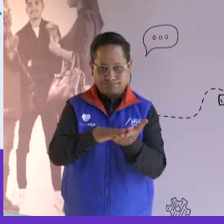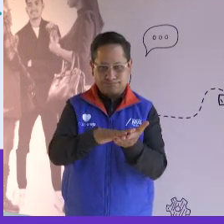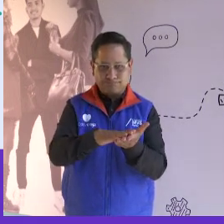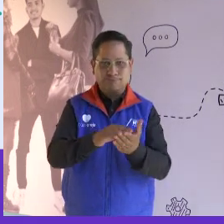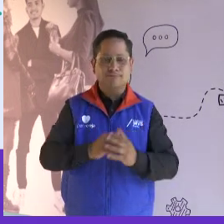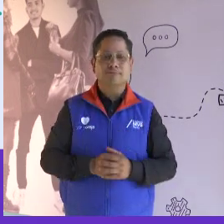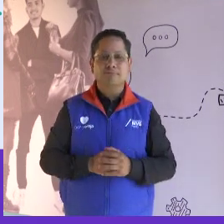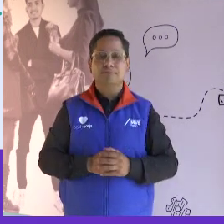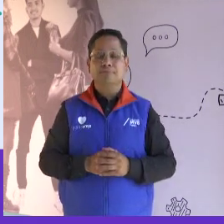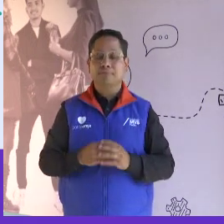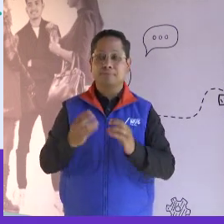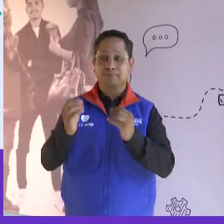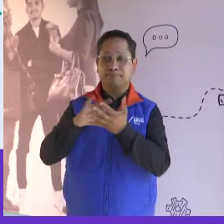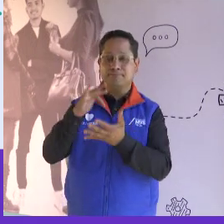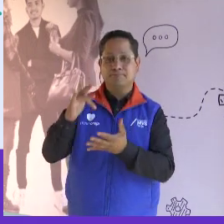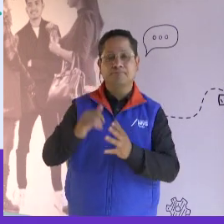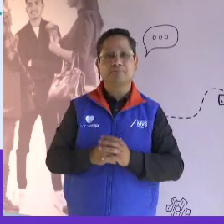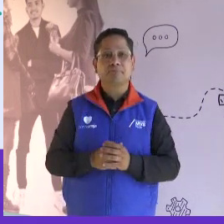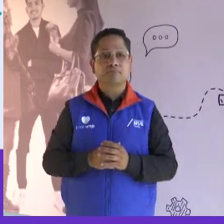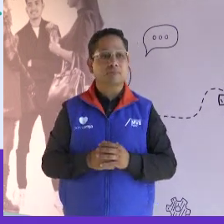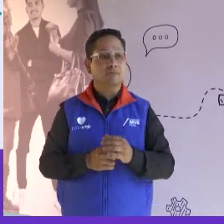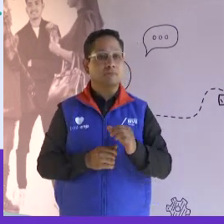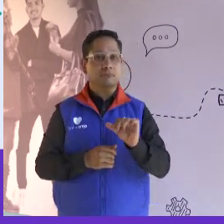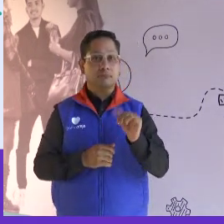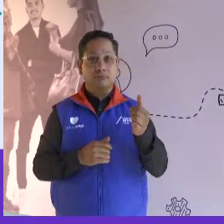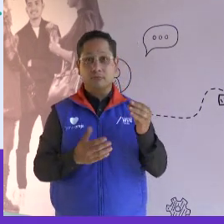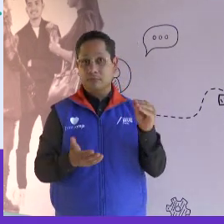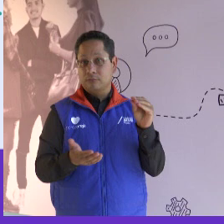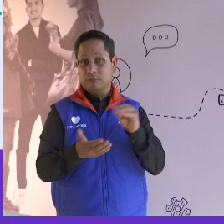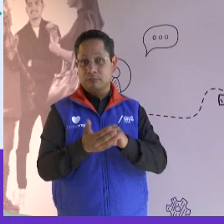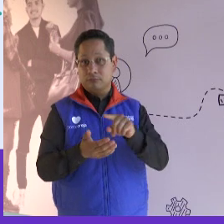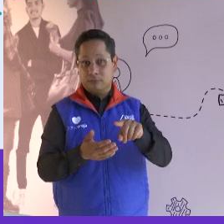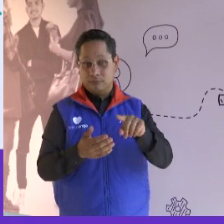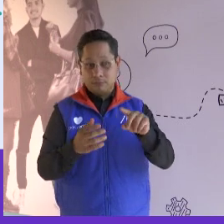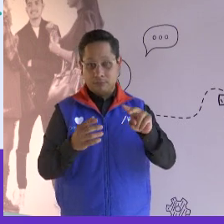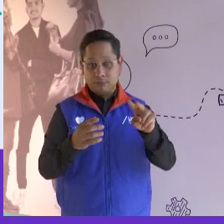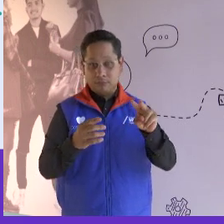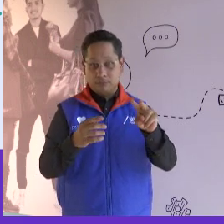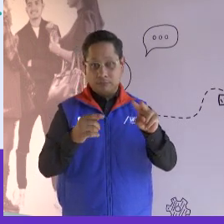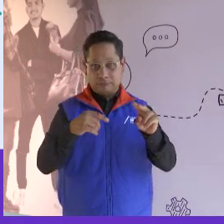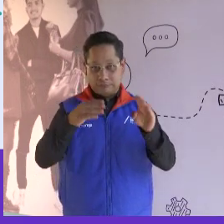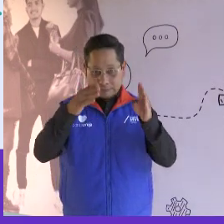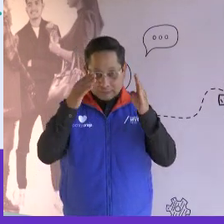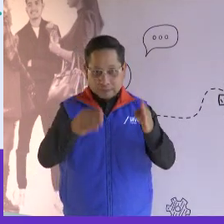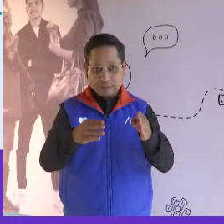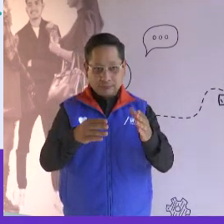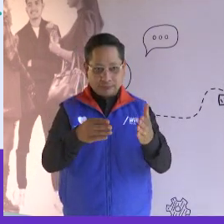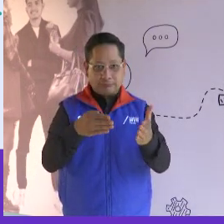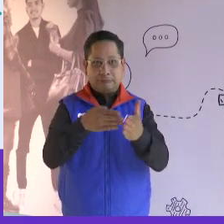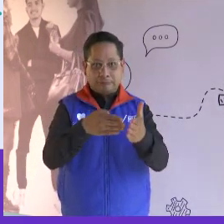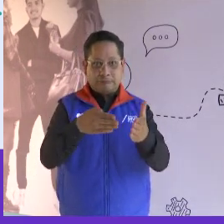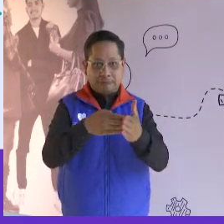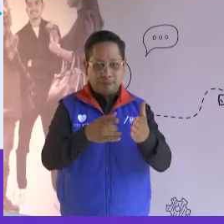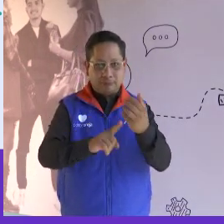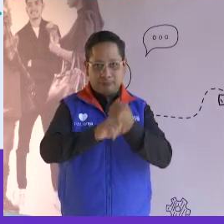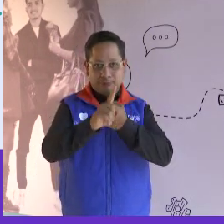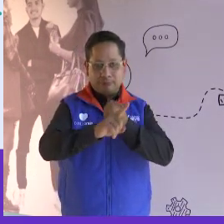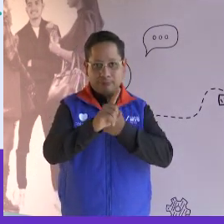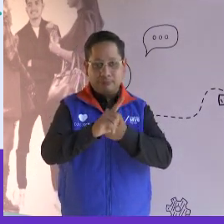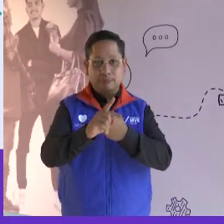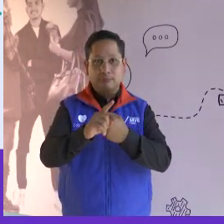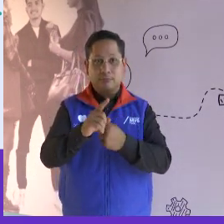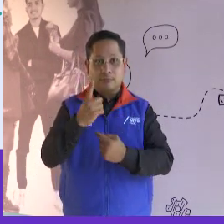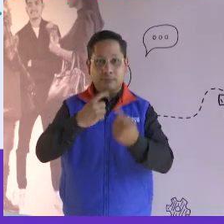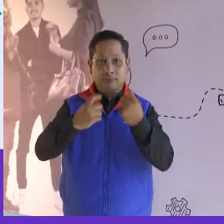Muchas gracias. No sé si quisieras añadir algo en el tema de... Nos hemos saltado la parte de los retos, han ido saliendo. No sé